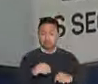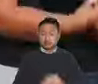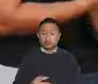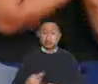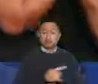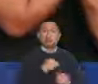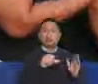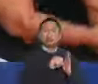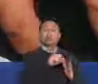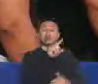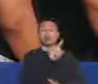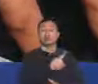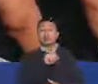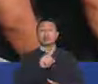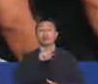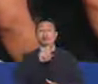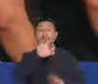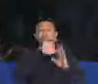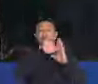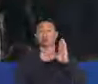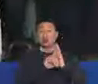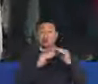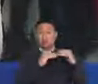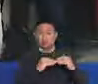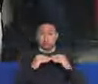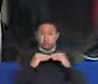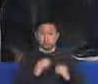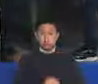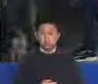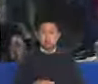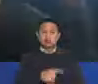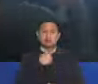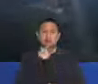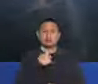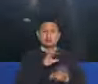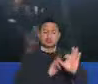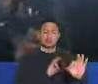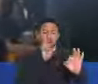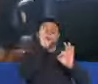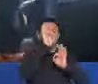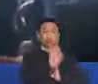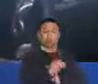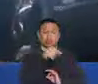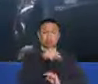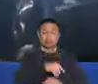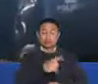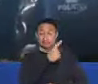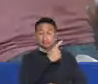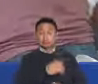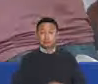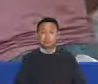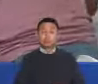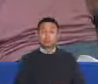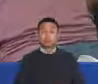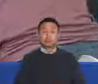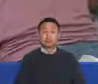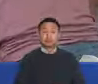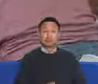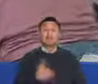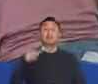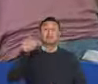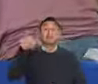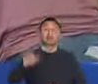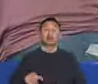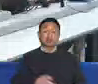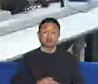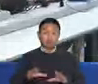en el artículo 112 del Código de la Democracia, que establece un reemplazo de candidatos en casos como estos. Si la candidata es